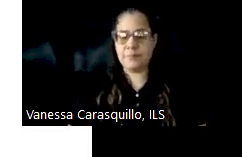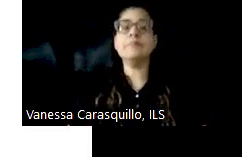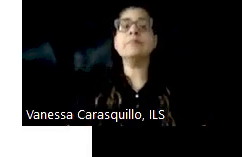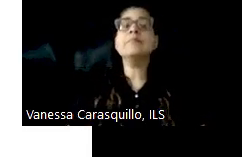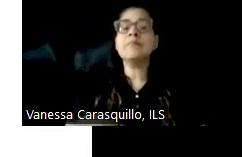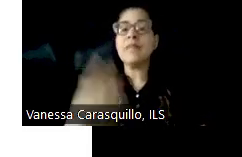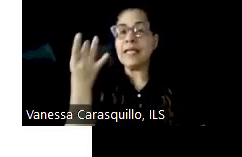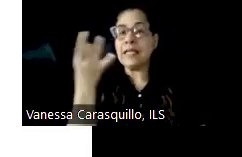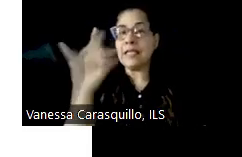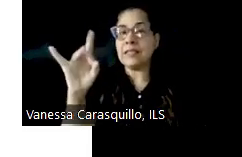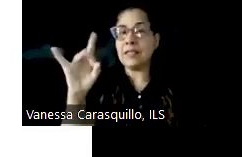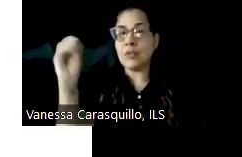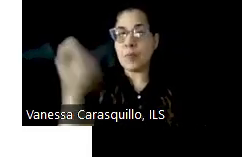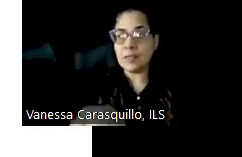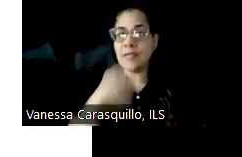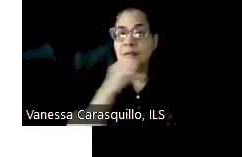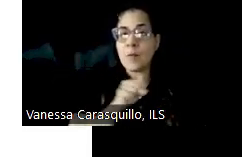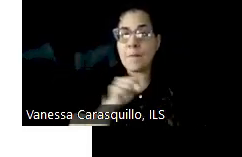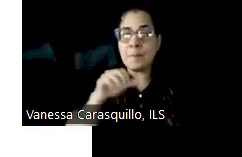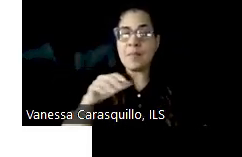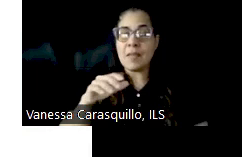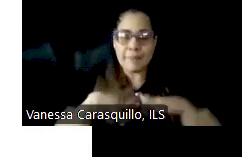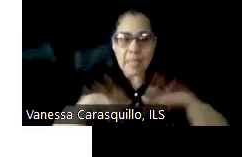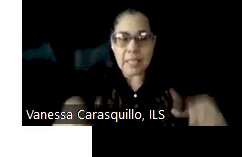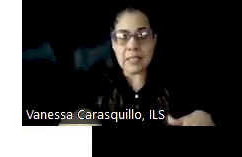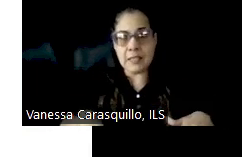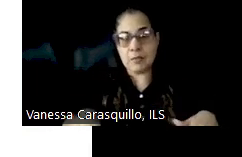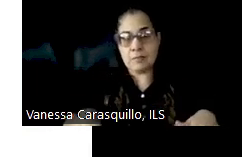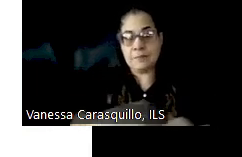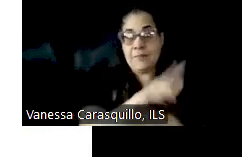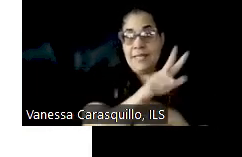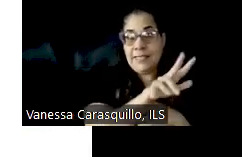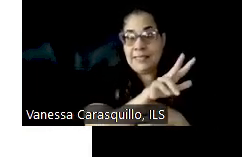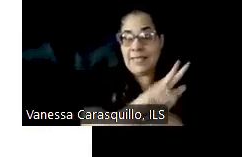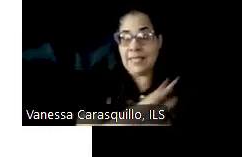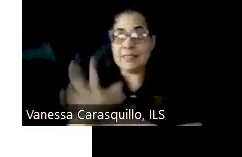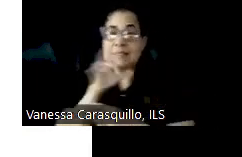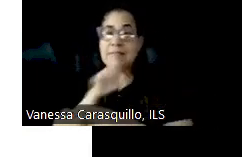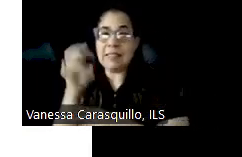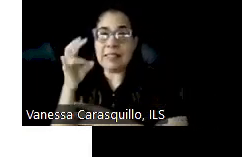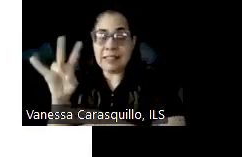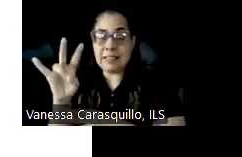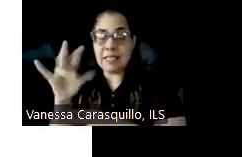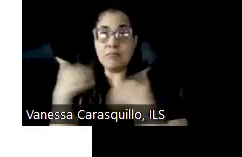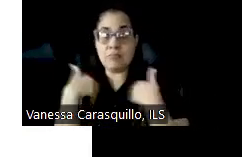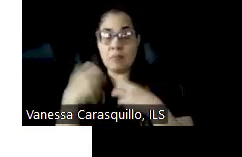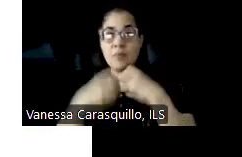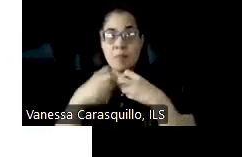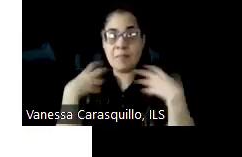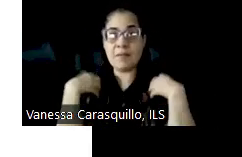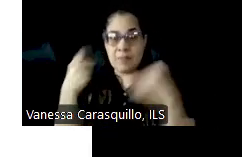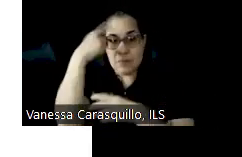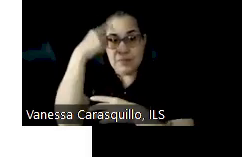de los menores de 3 a 17 años tienen un trastorno de salud mental diagnosticado. De esto,